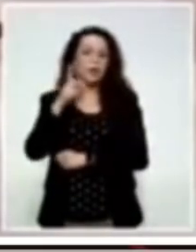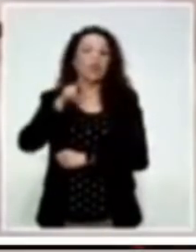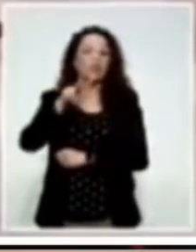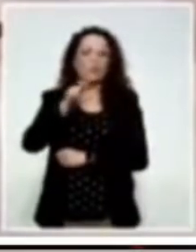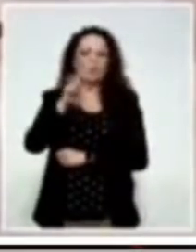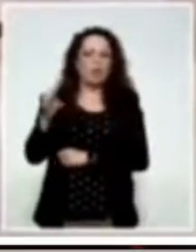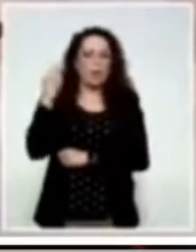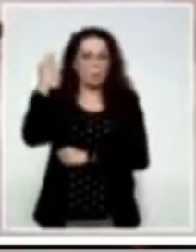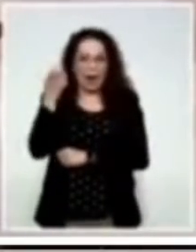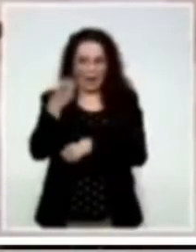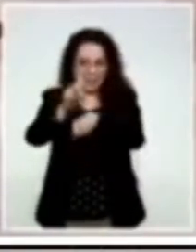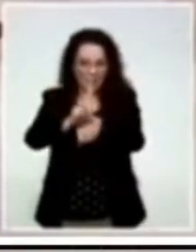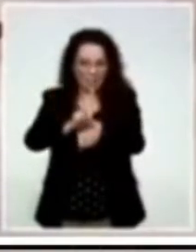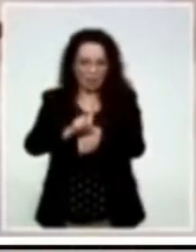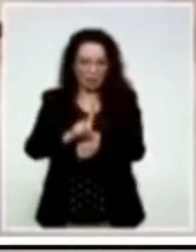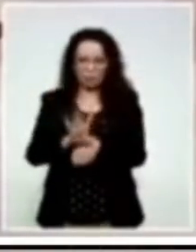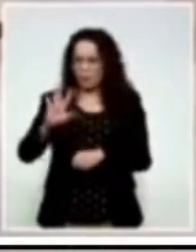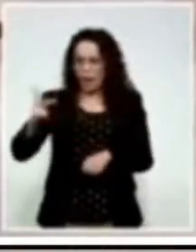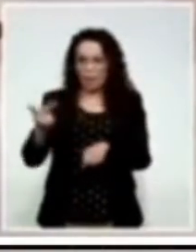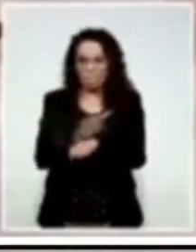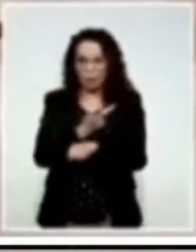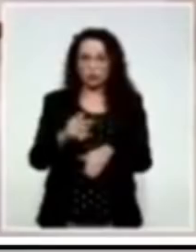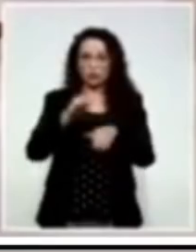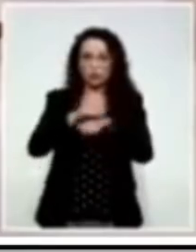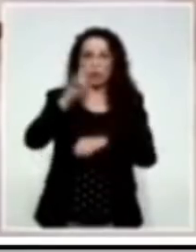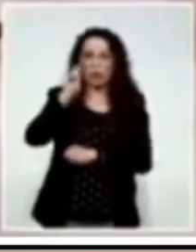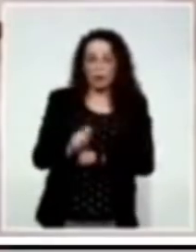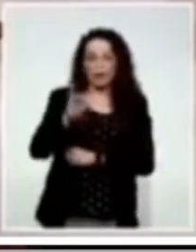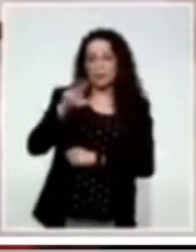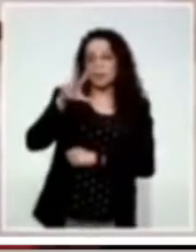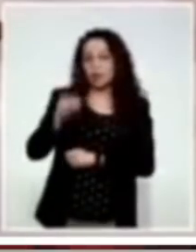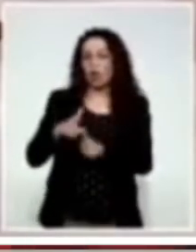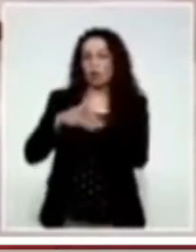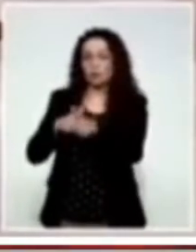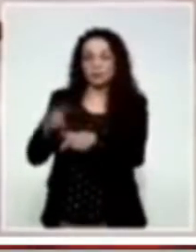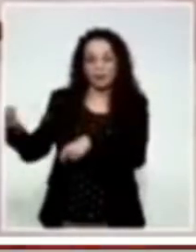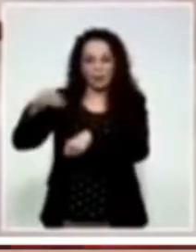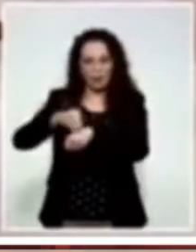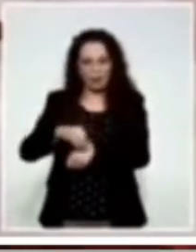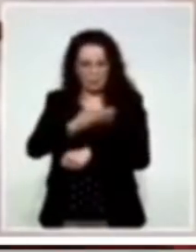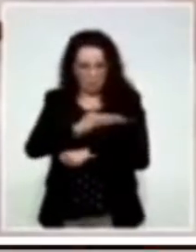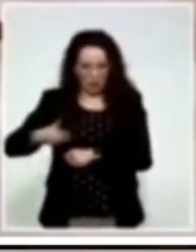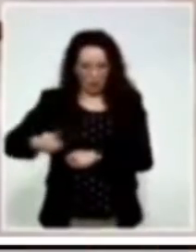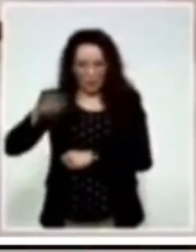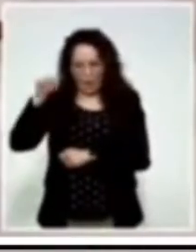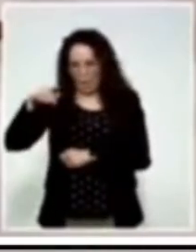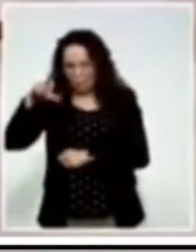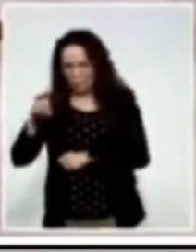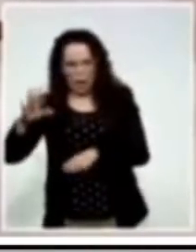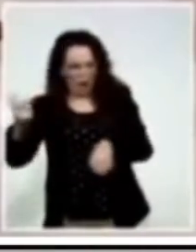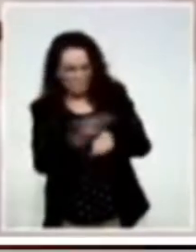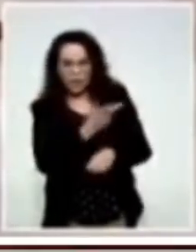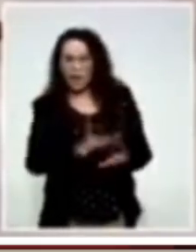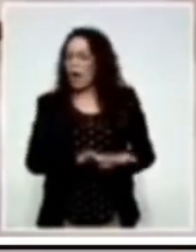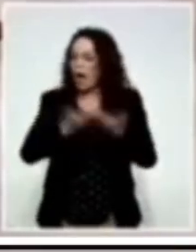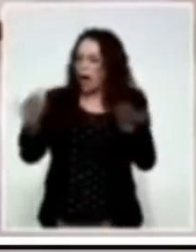hay alrededor? Digo, ya pasó el ejercicio de revocación de mandato, pero ellos alegan que esto puede ser utilizado ahora de cara a las